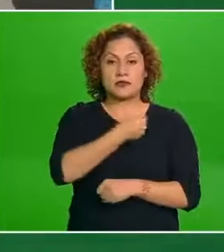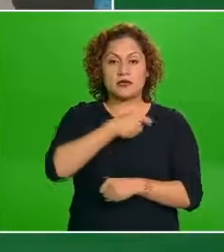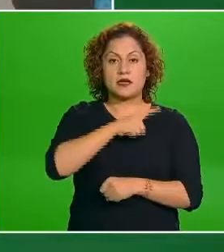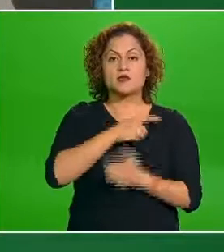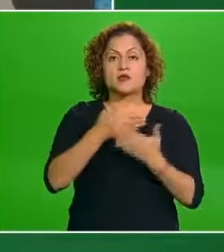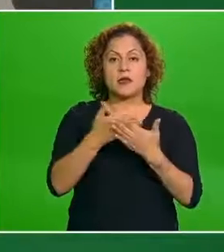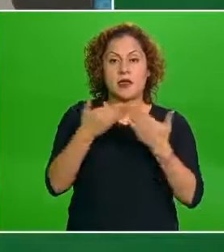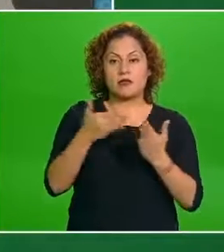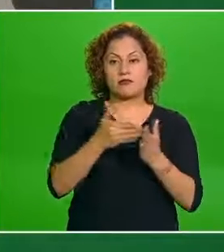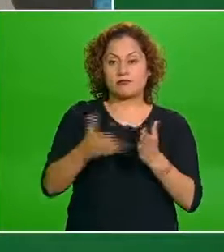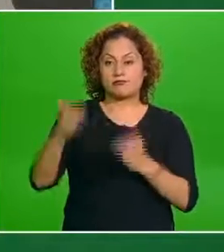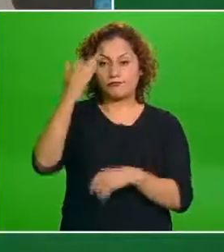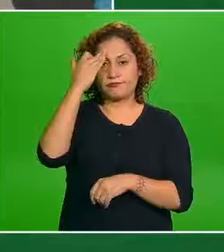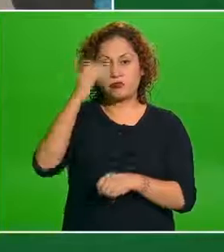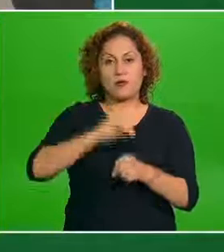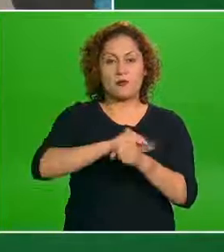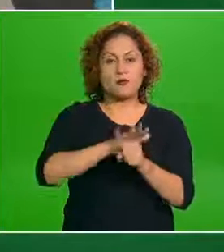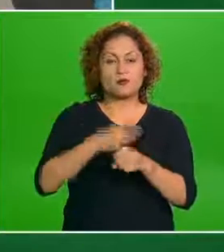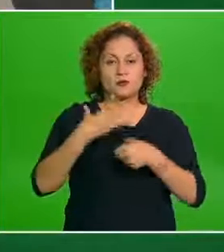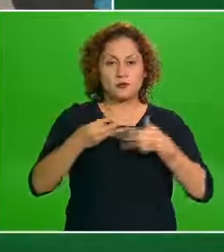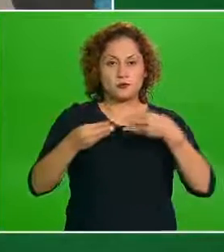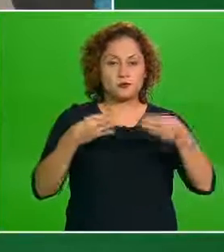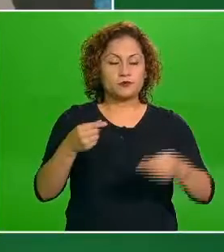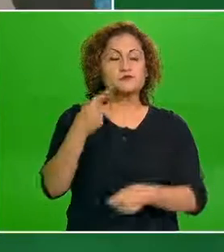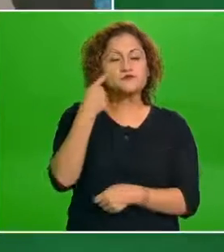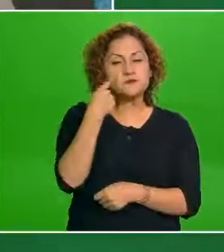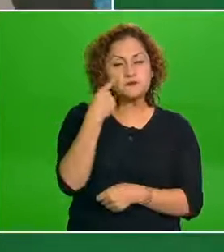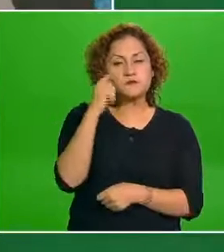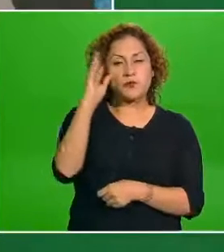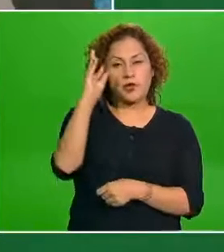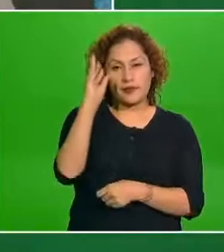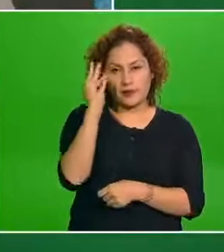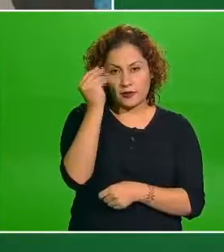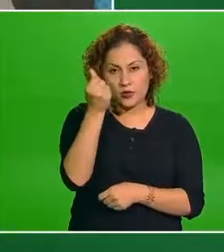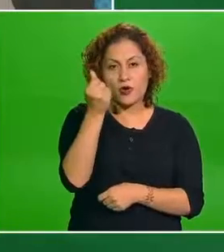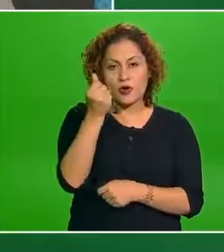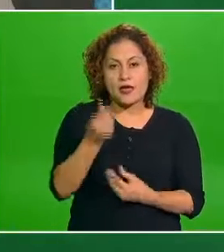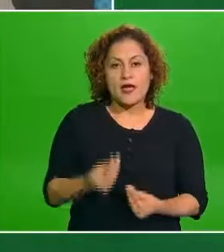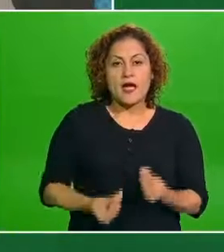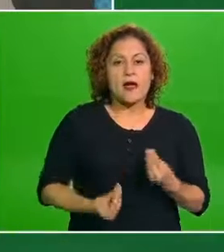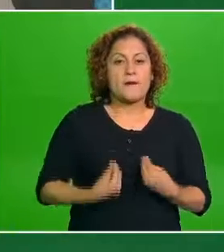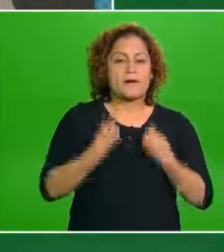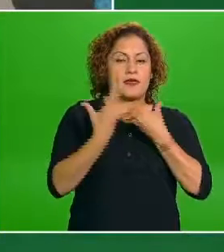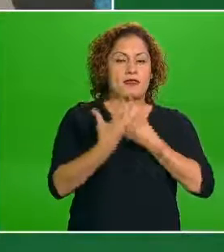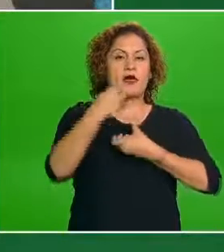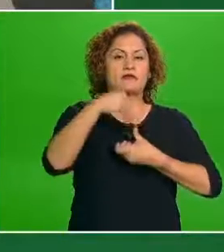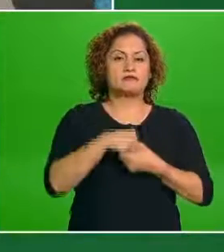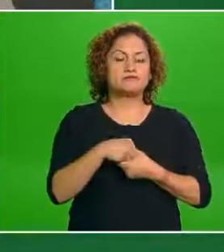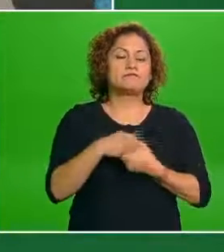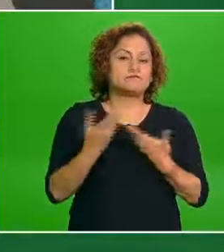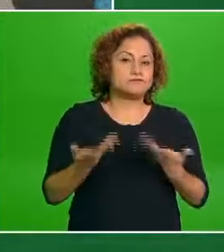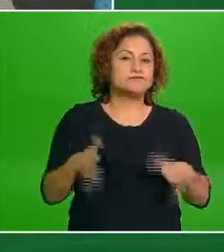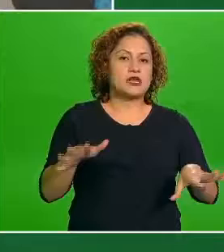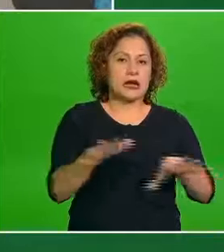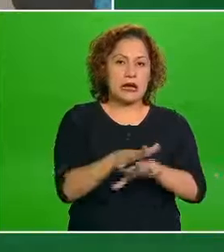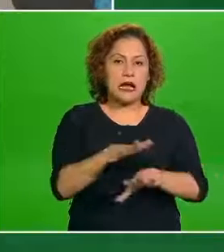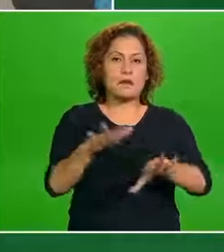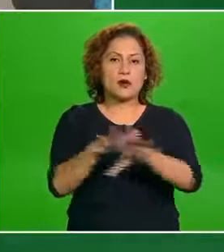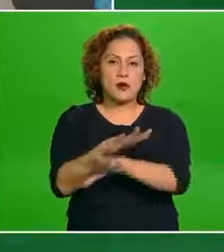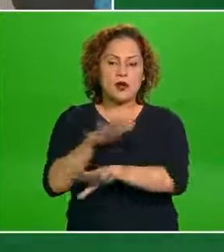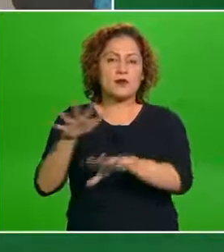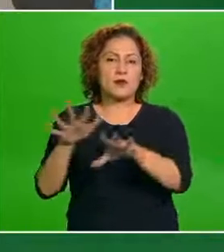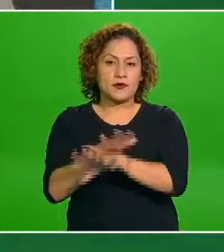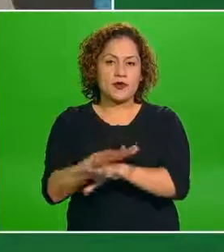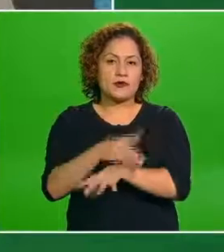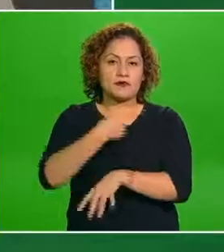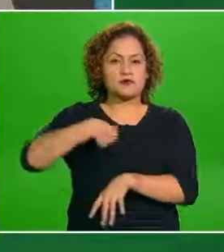COVID. La tecnología con la que vivimos ha provocado en estos últimos años cambios importantes en la forma en que